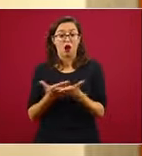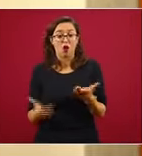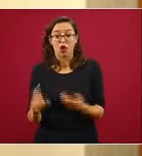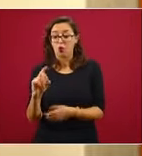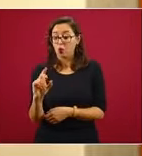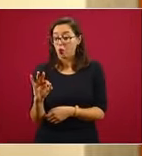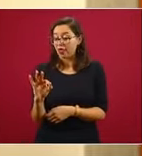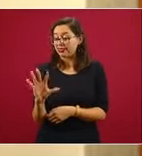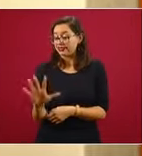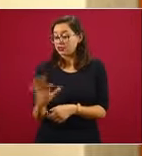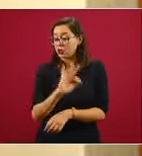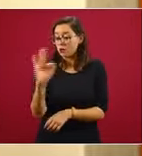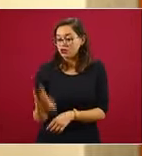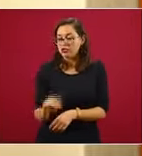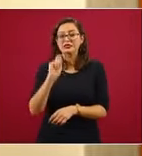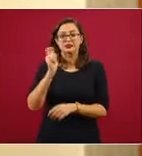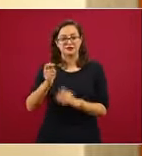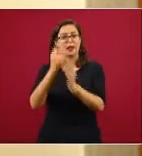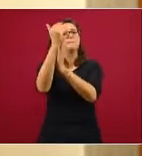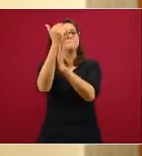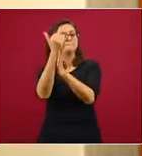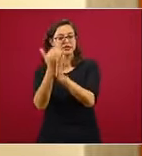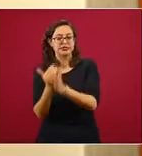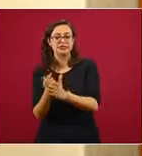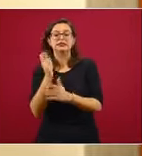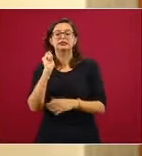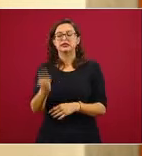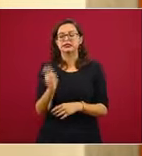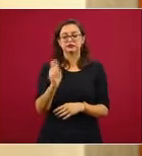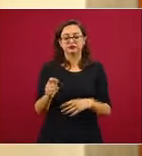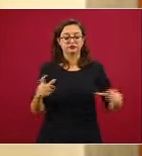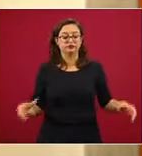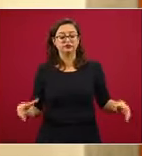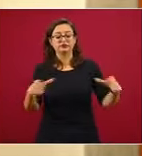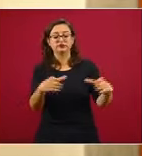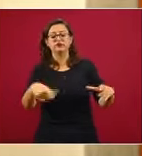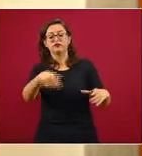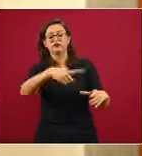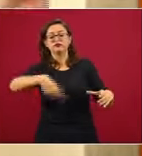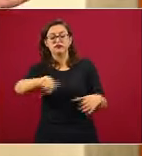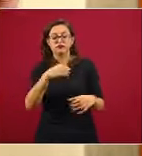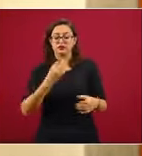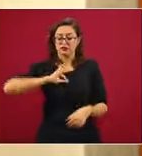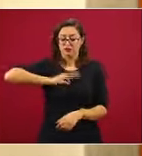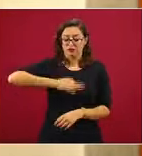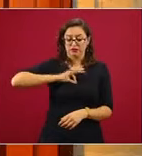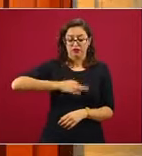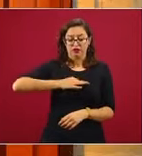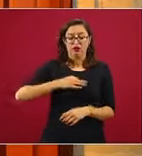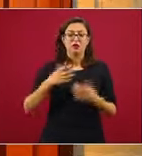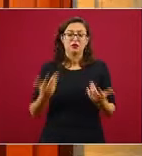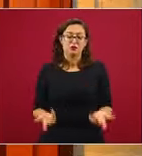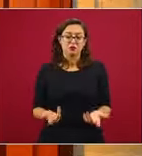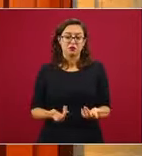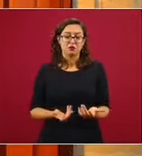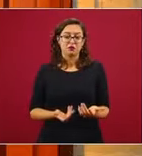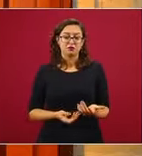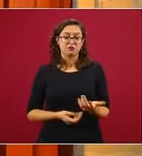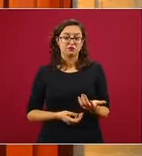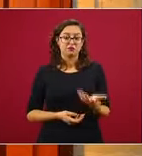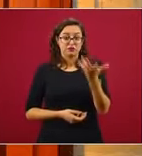la proporción de estas personas que desarrollan signos y síntomas de enfermedad respiratoria. Pues bueno, entre 4 y